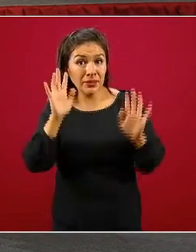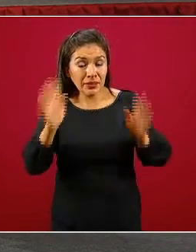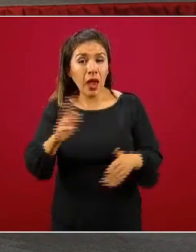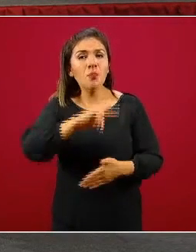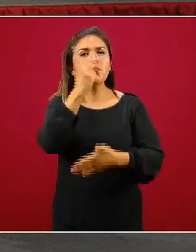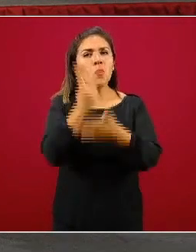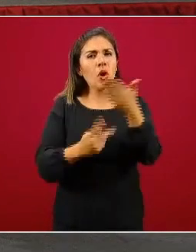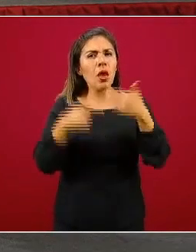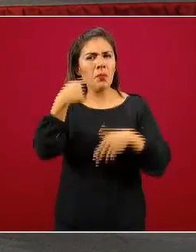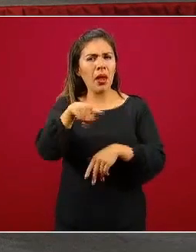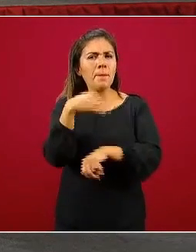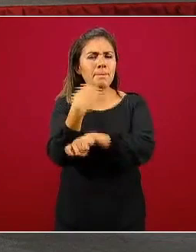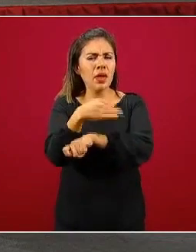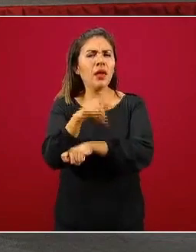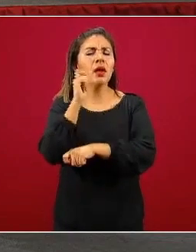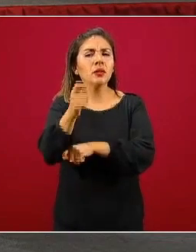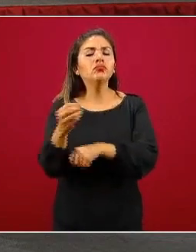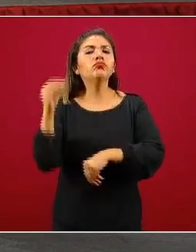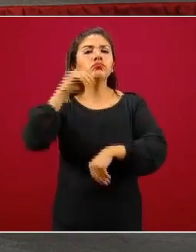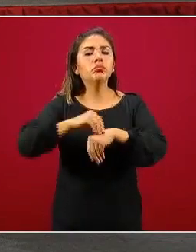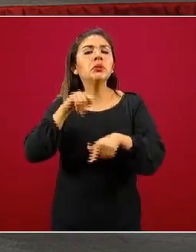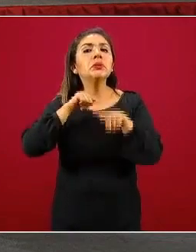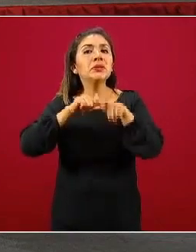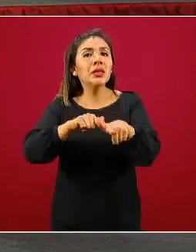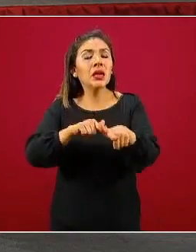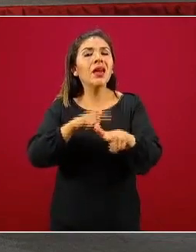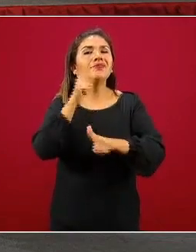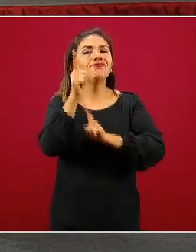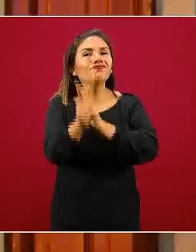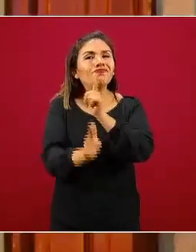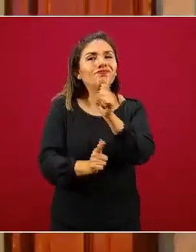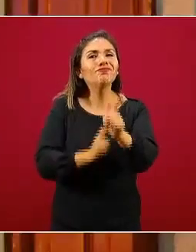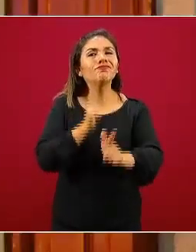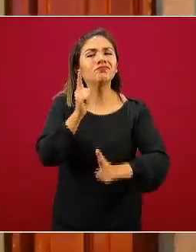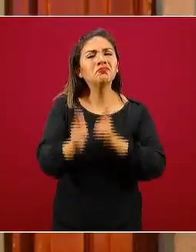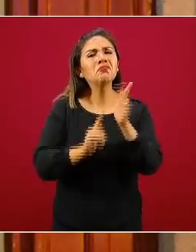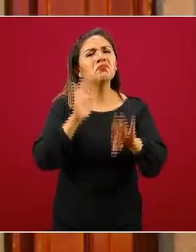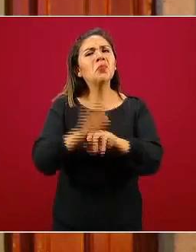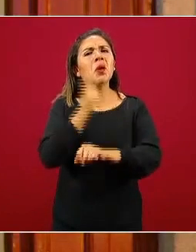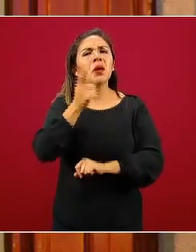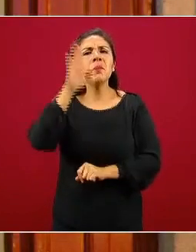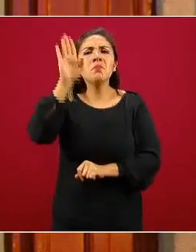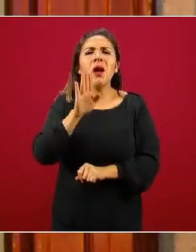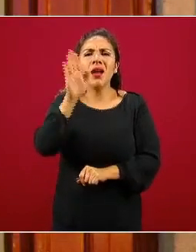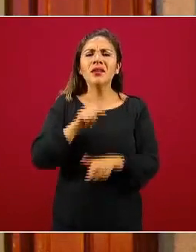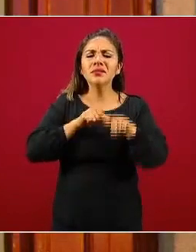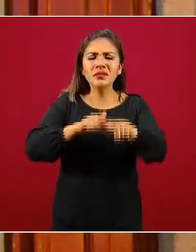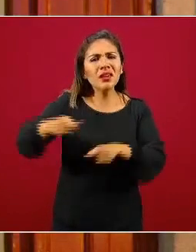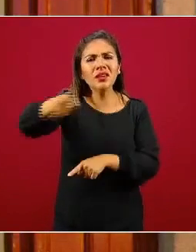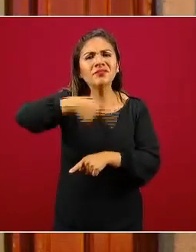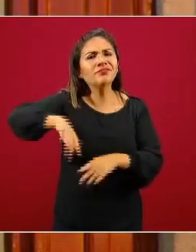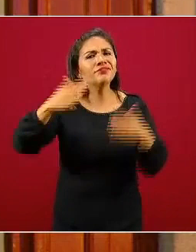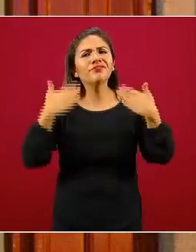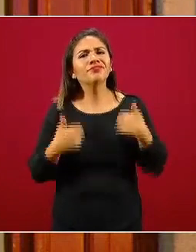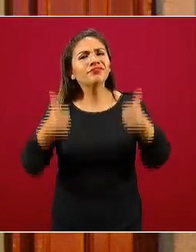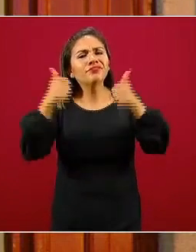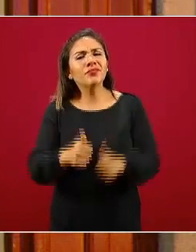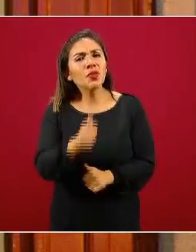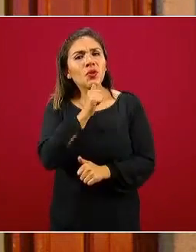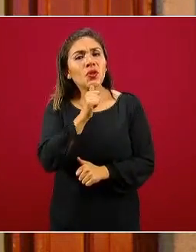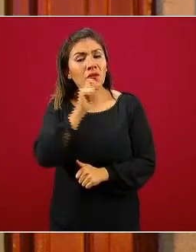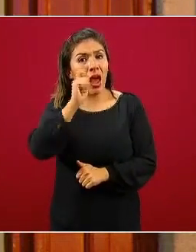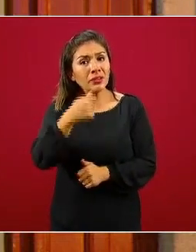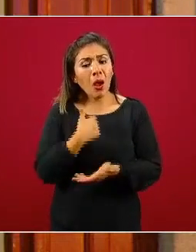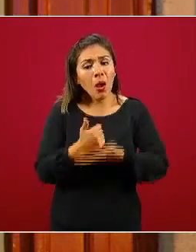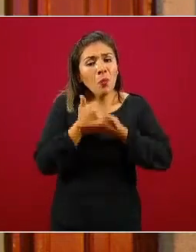programa piloto sigue teniendo un ritmo muy lento, porque pareciera que seguimos sin entender que no es un tema de